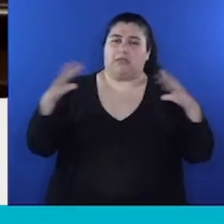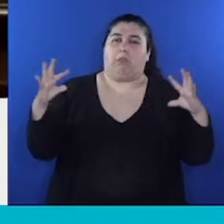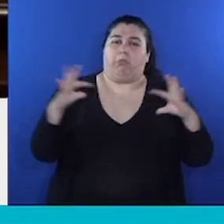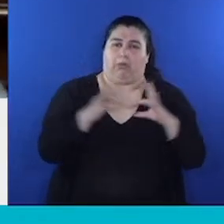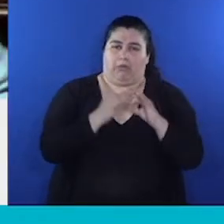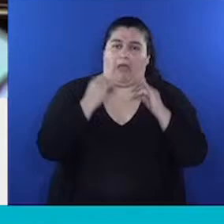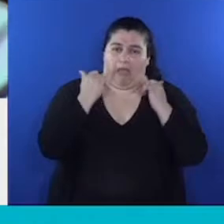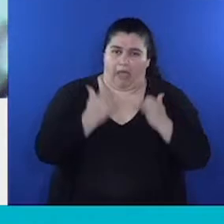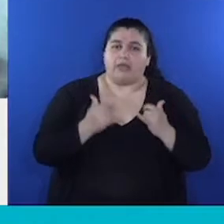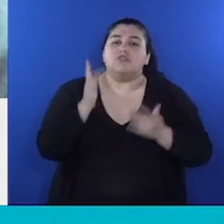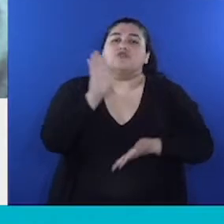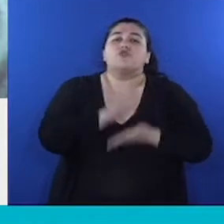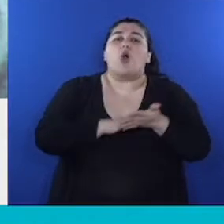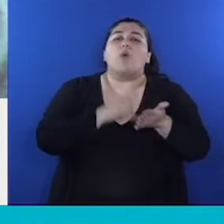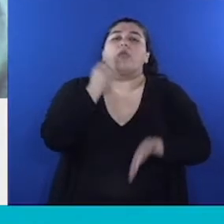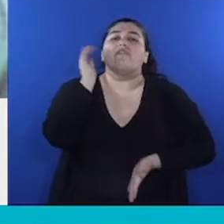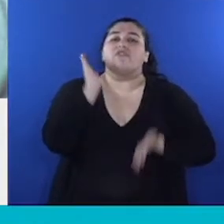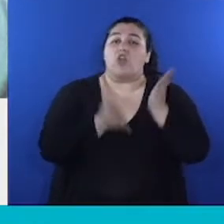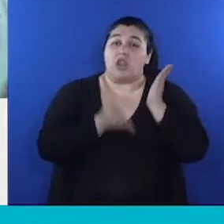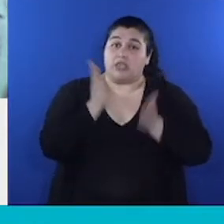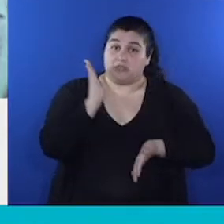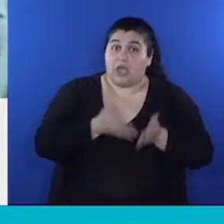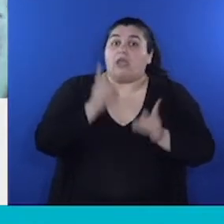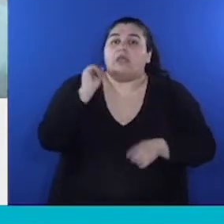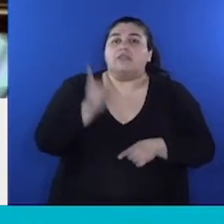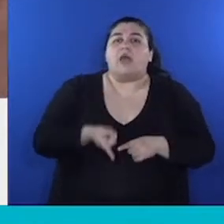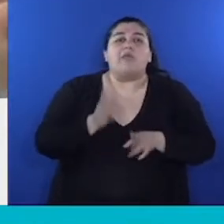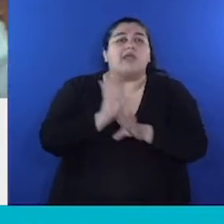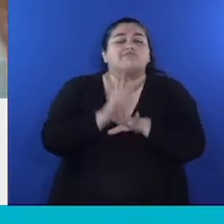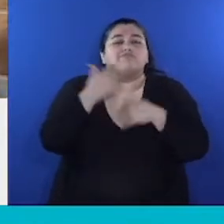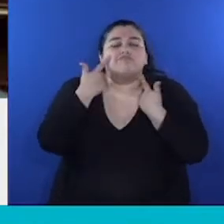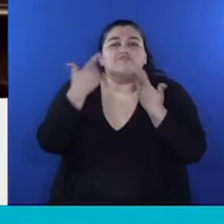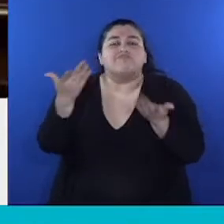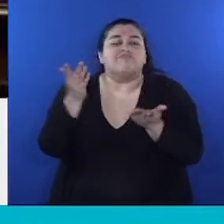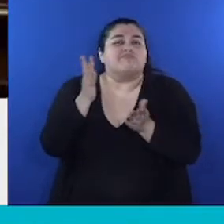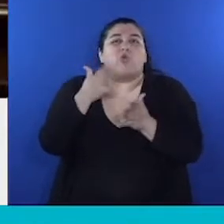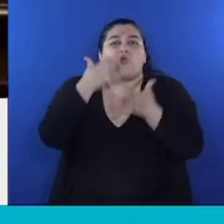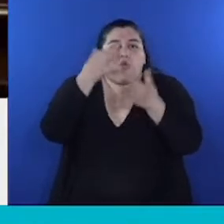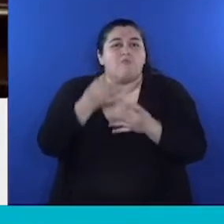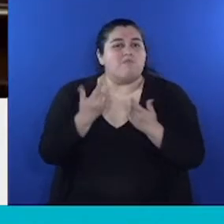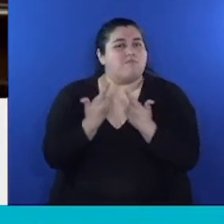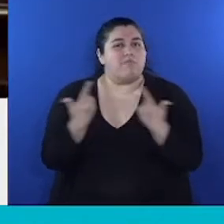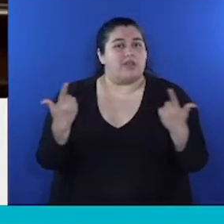La violencia y la impunidad, señor presidente. Cuando vemos esos carteles,